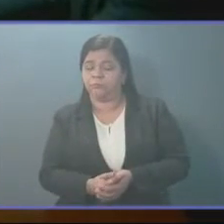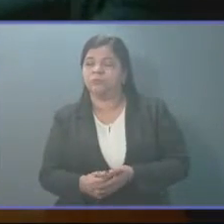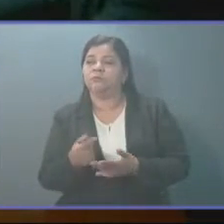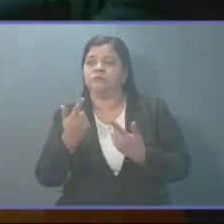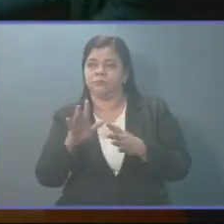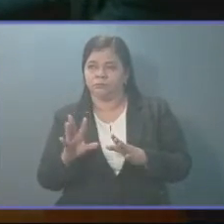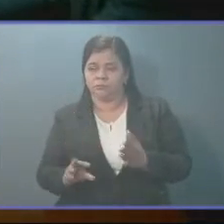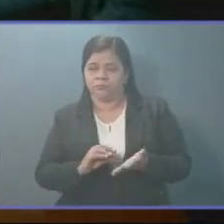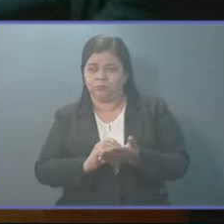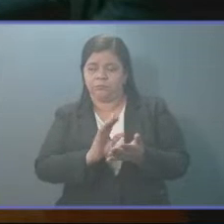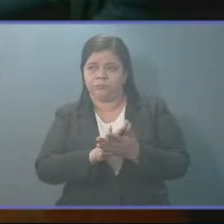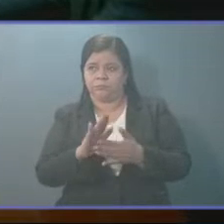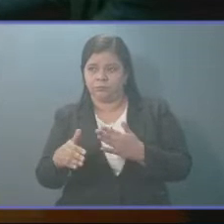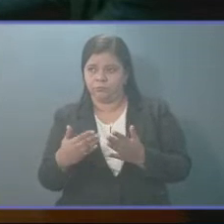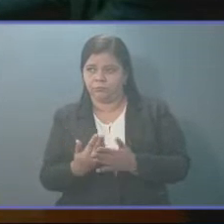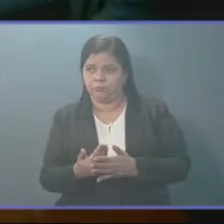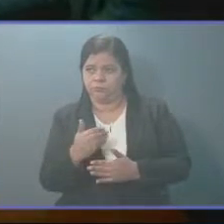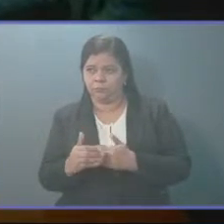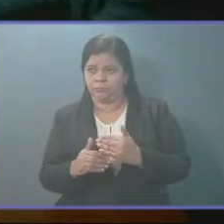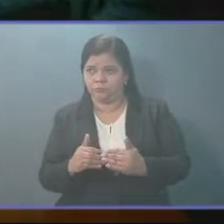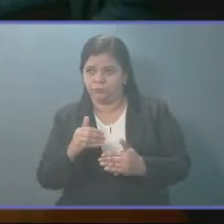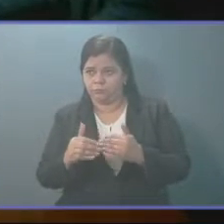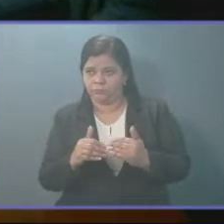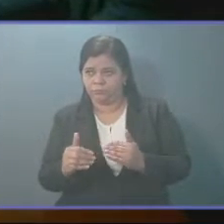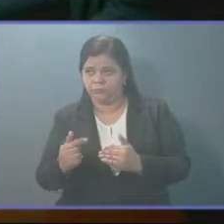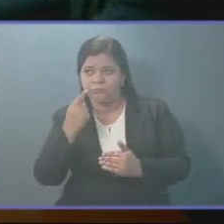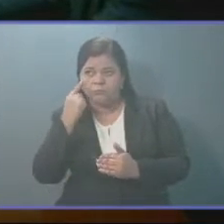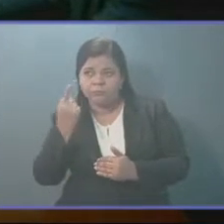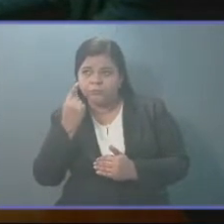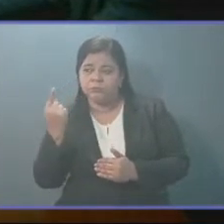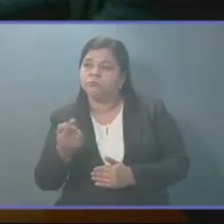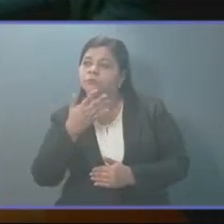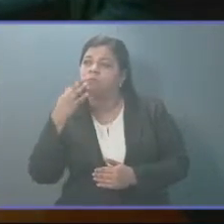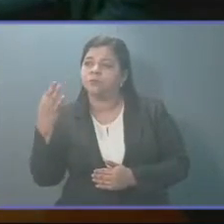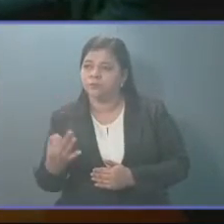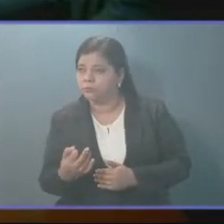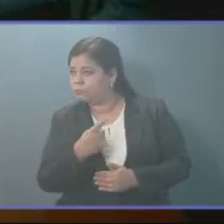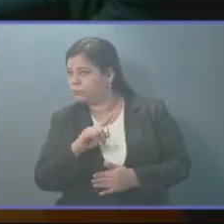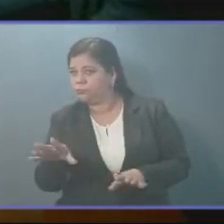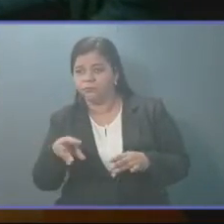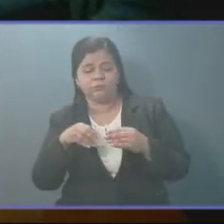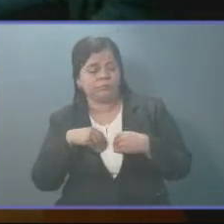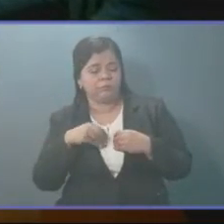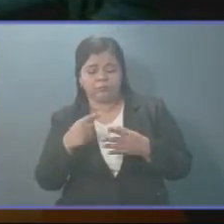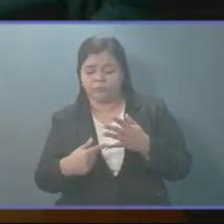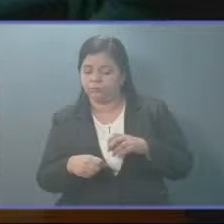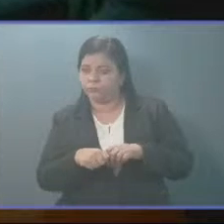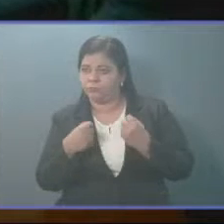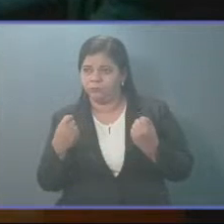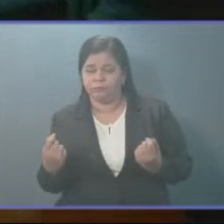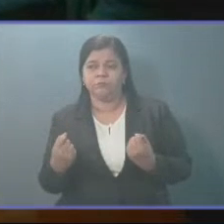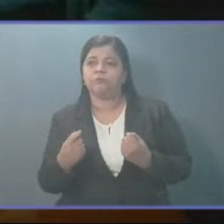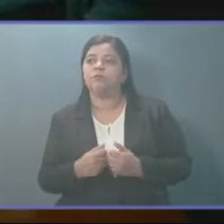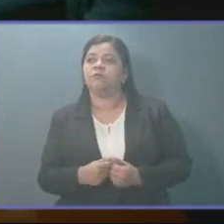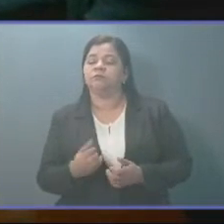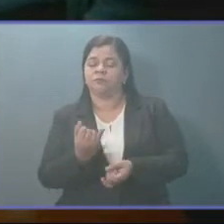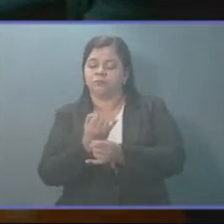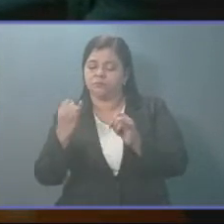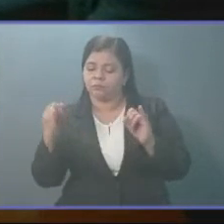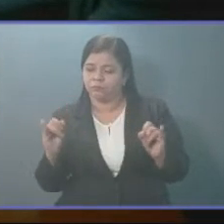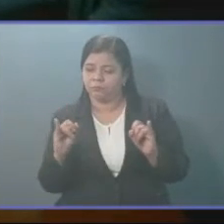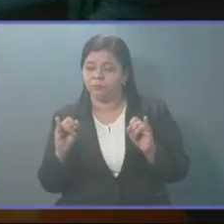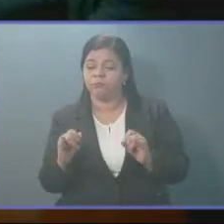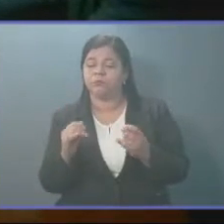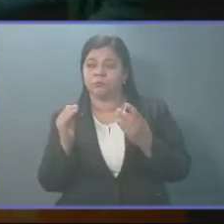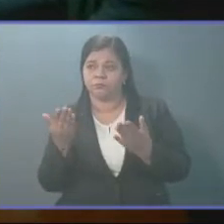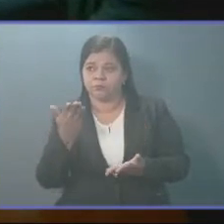está obligado en la tramitación del proceso a la búsqueda de la verdad sin quebrantar su imparcialidad e independencia. La